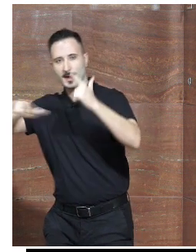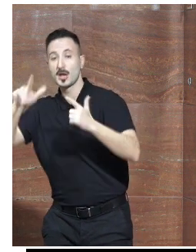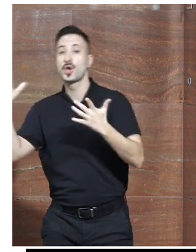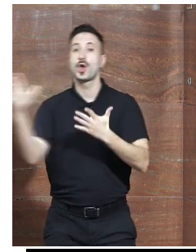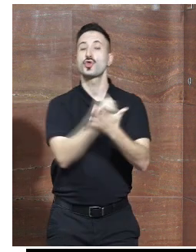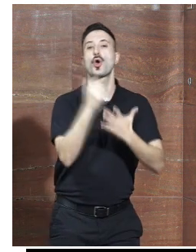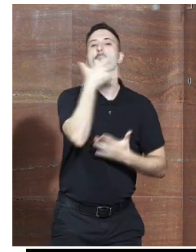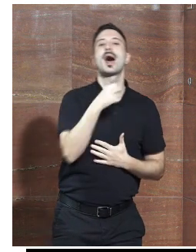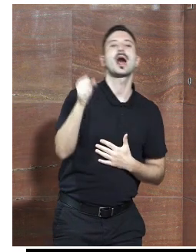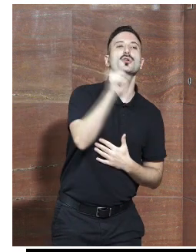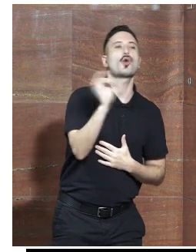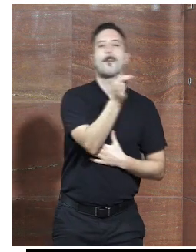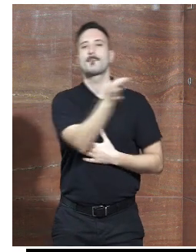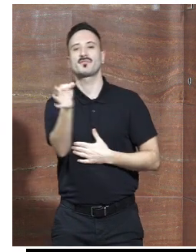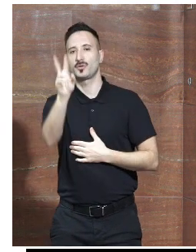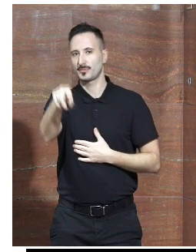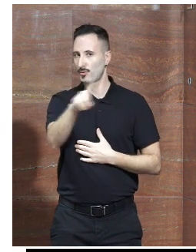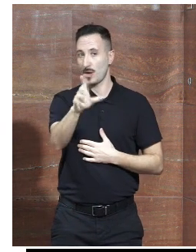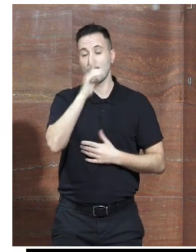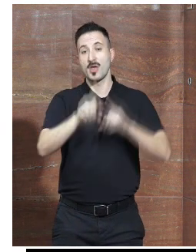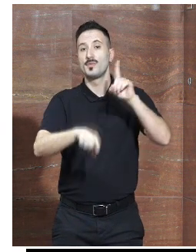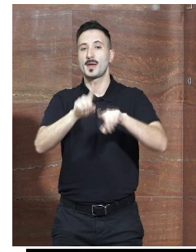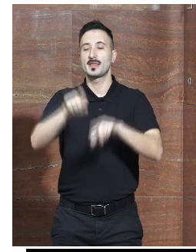la persona que toque allí del servicio correspondiente.